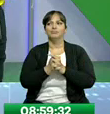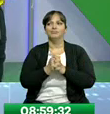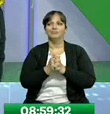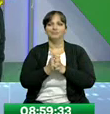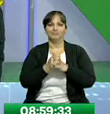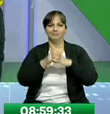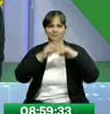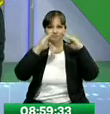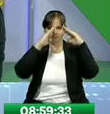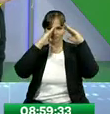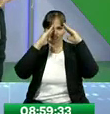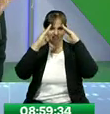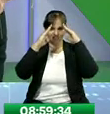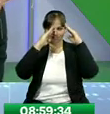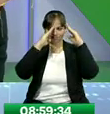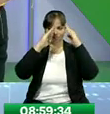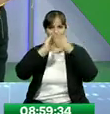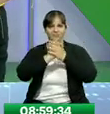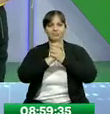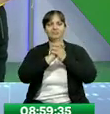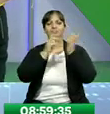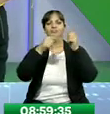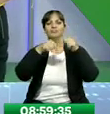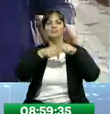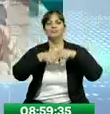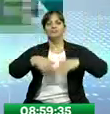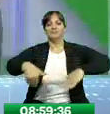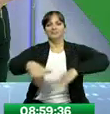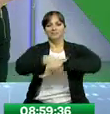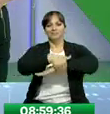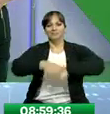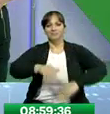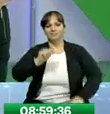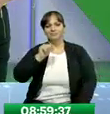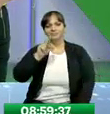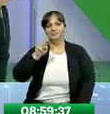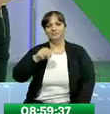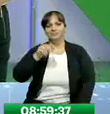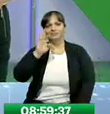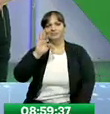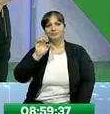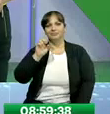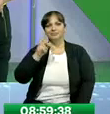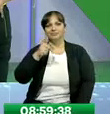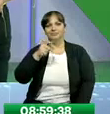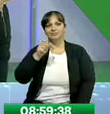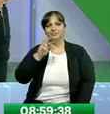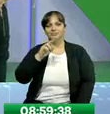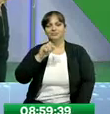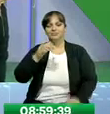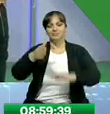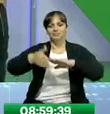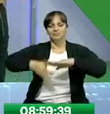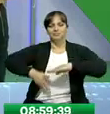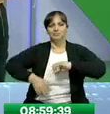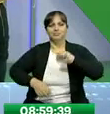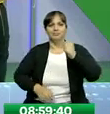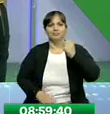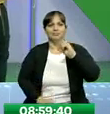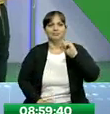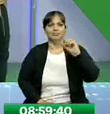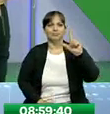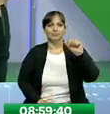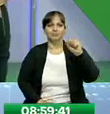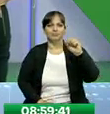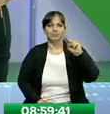del rosell en o amigos televidentes estoy desde josé de antépara y padre solano donde se realiza por la atm